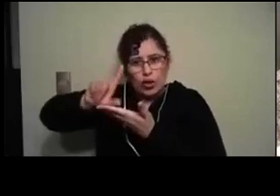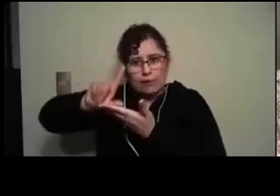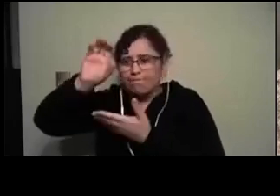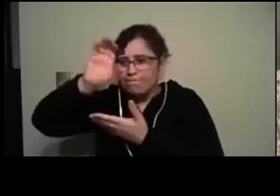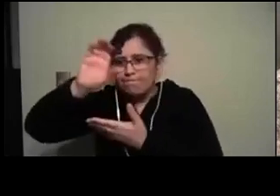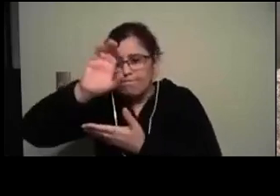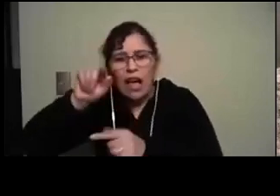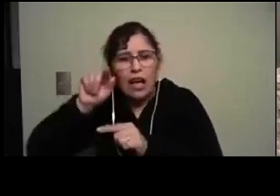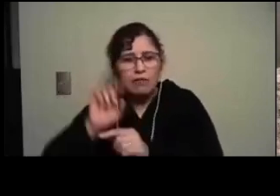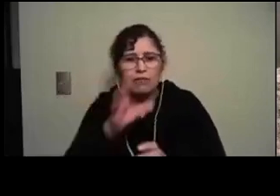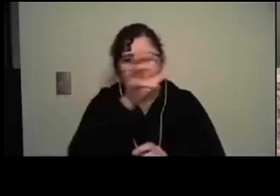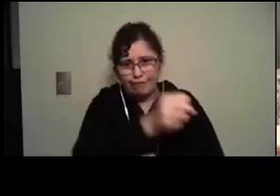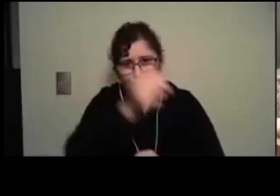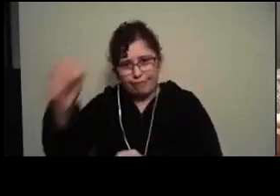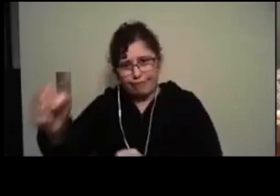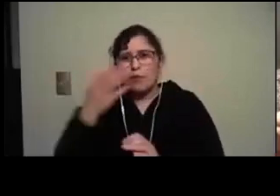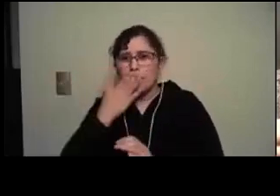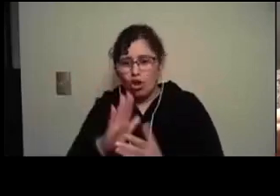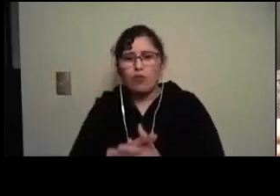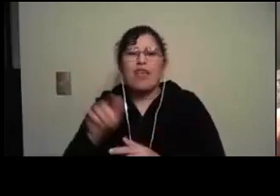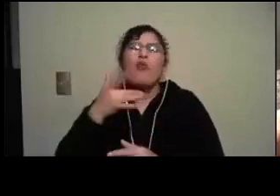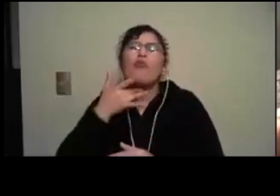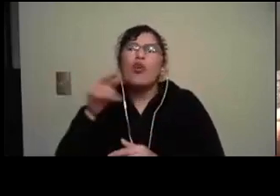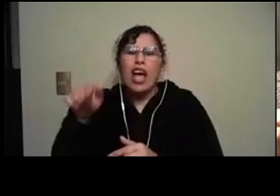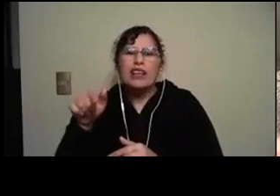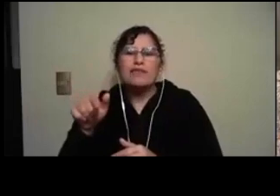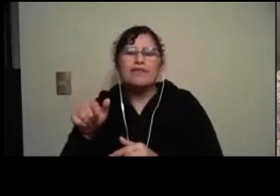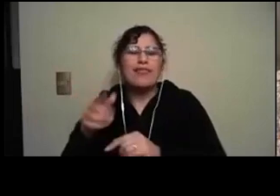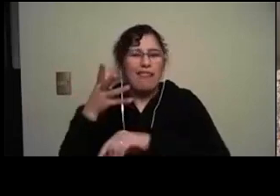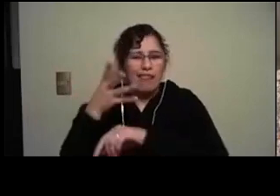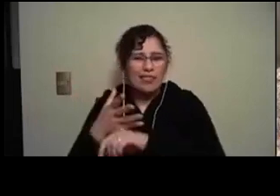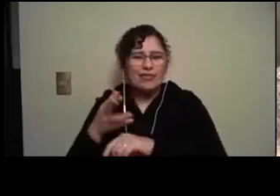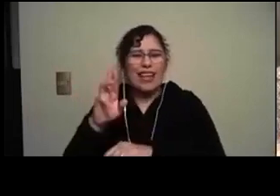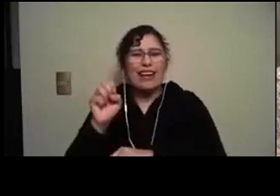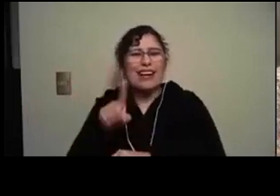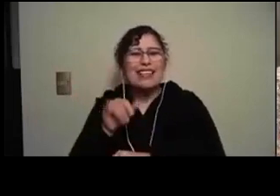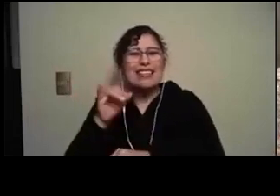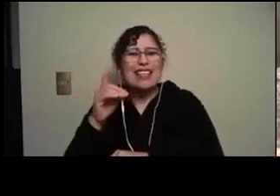mejores condiciones, como puede ser una residencia de adulto mayor. ¿Ya? Entonces,